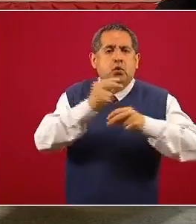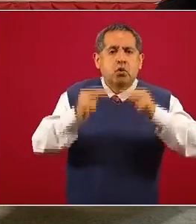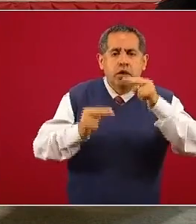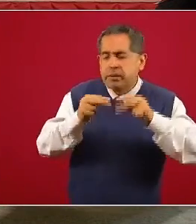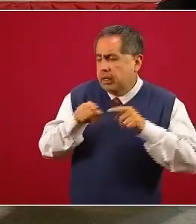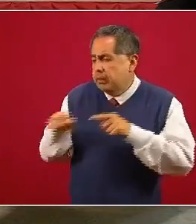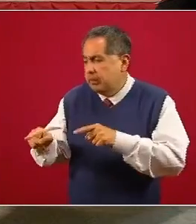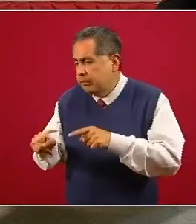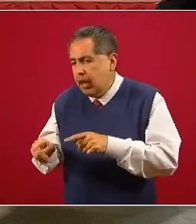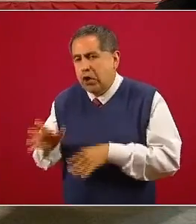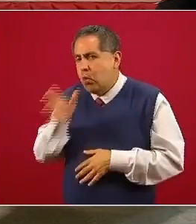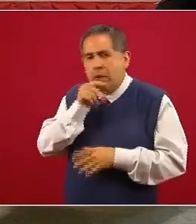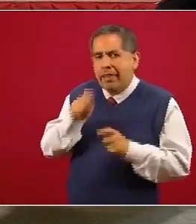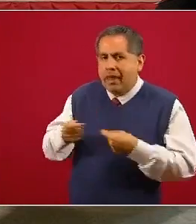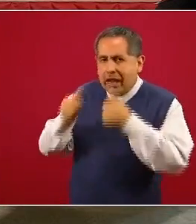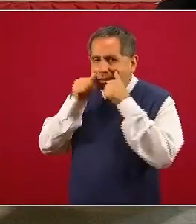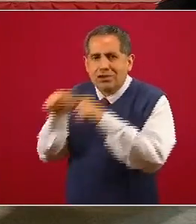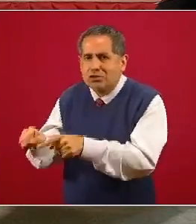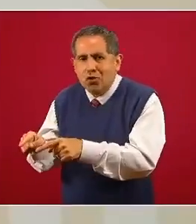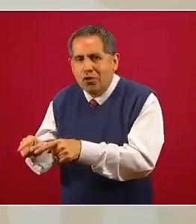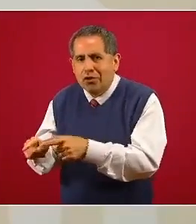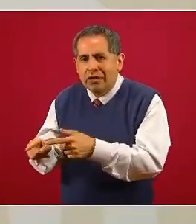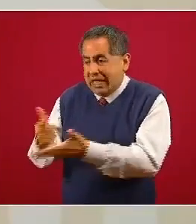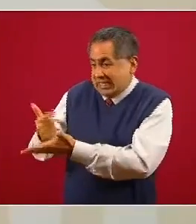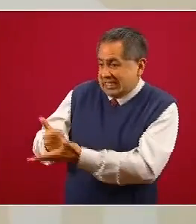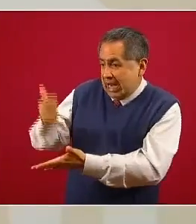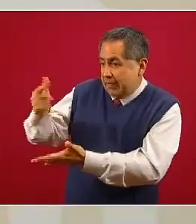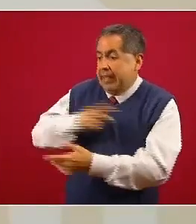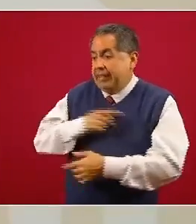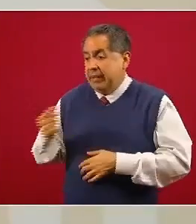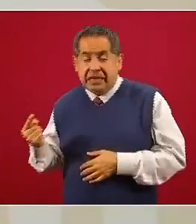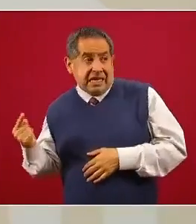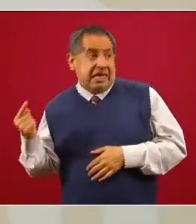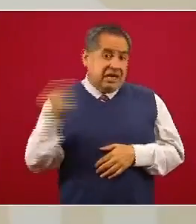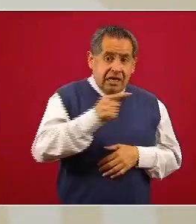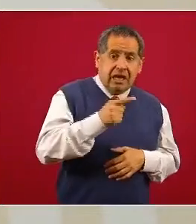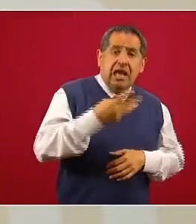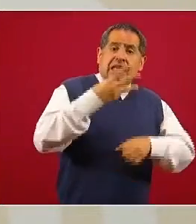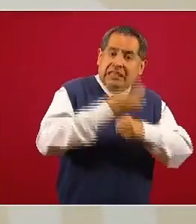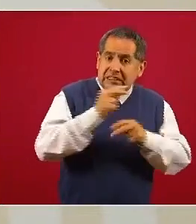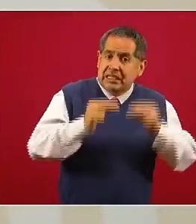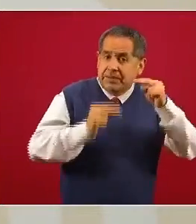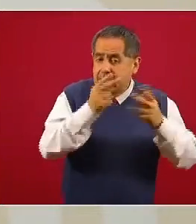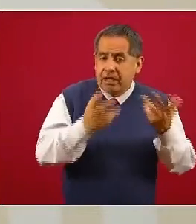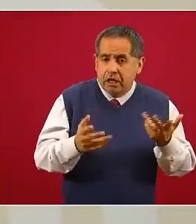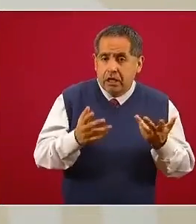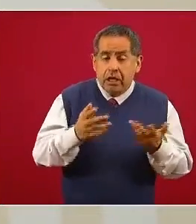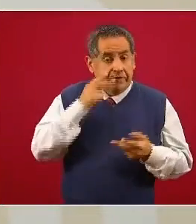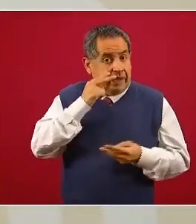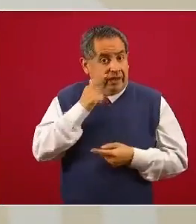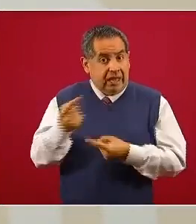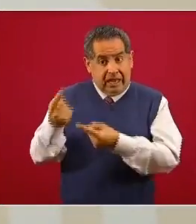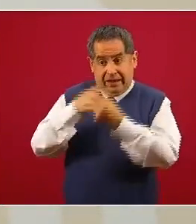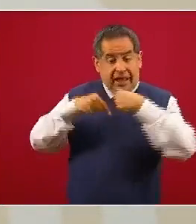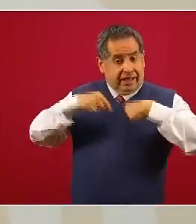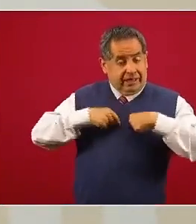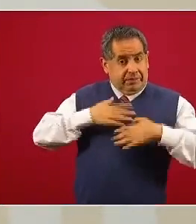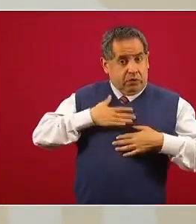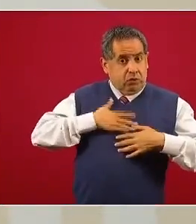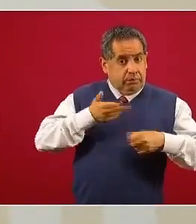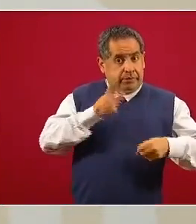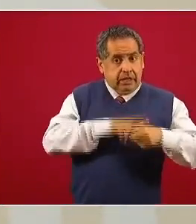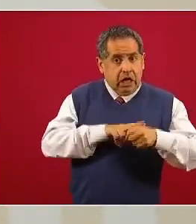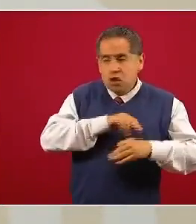en donde no se les podía atender. Yo tengo que decirle que todos los que llegaron al hospital fueron atendidos. Ahora, se